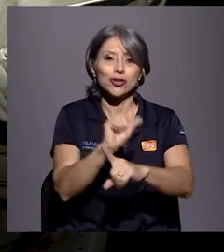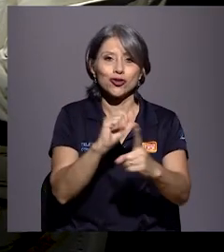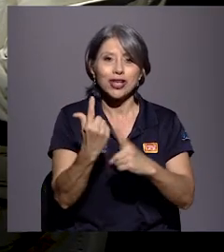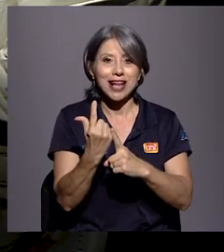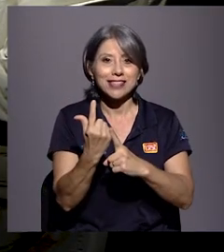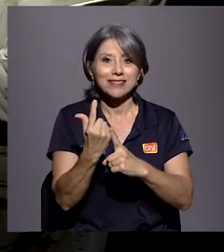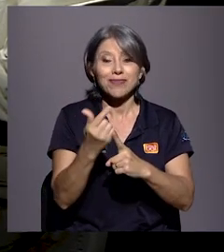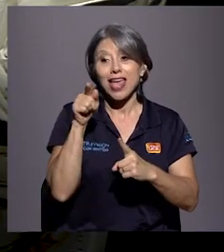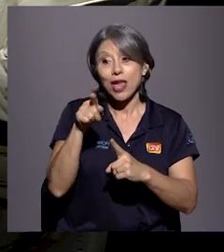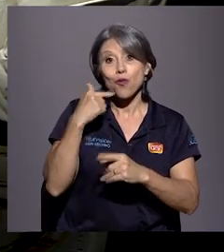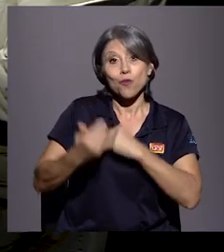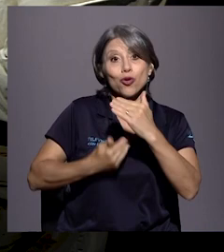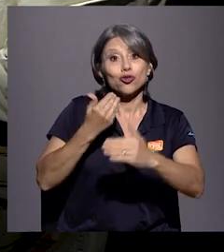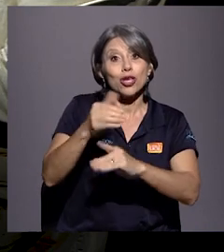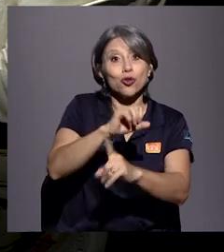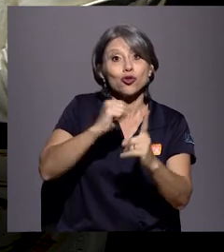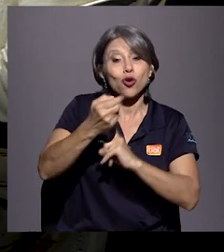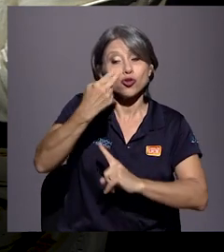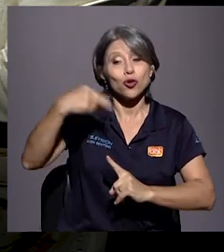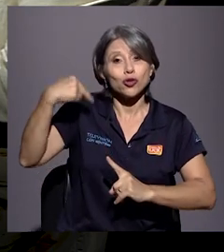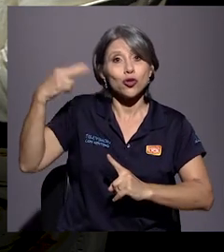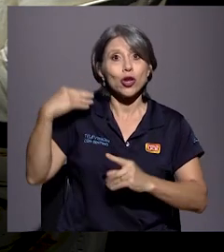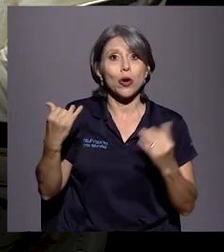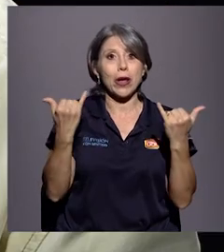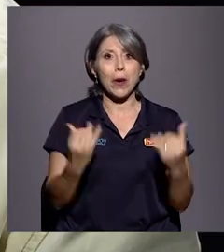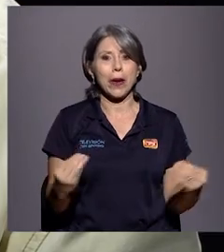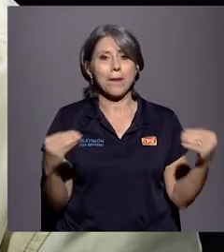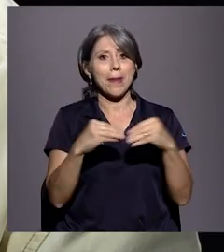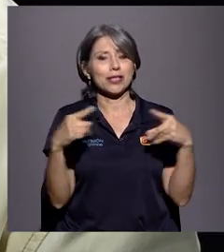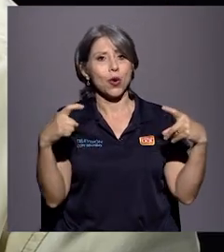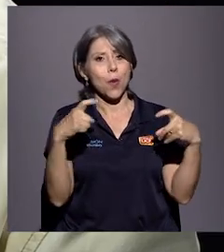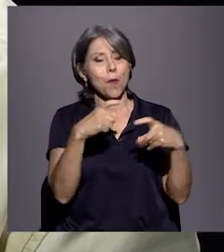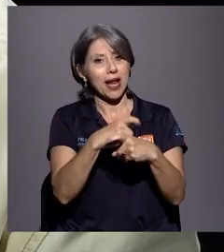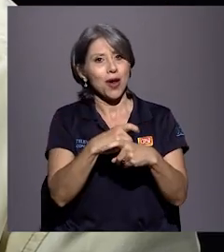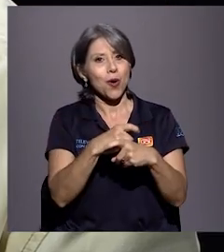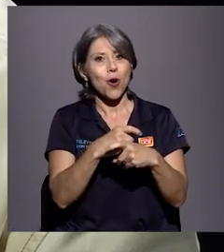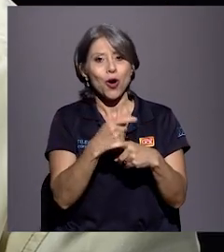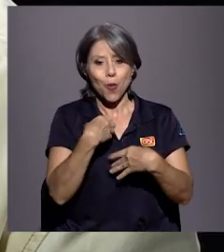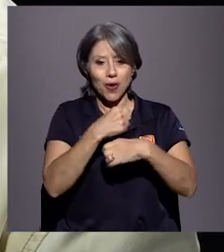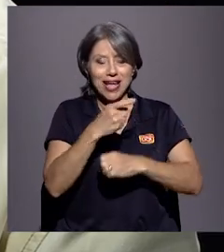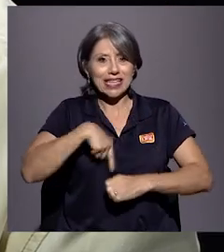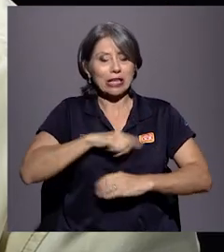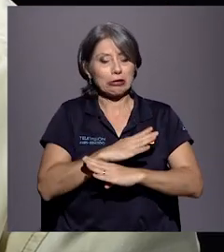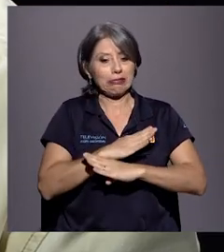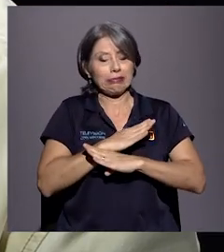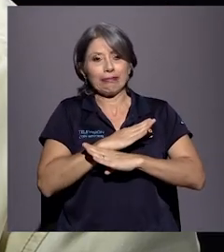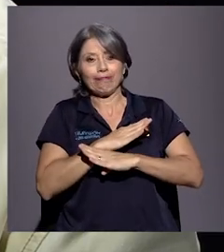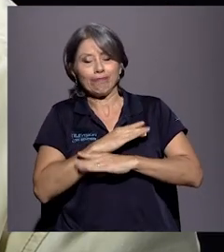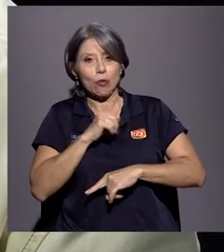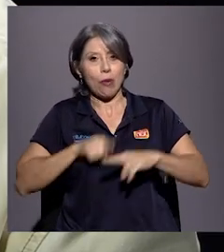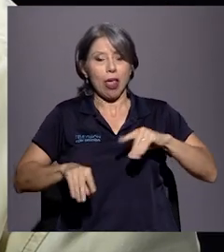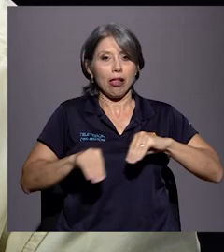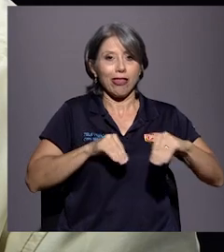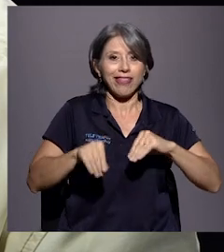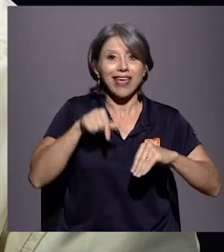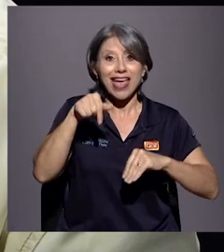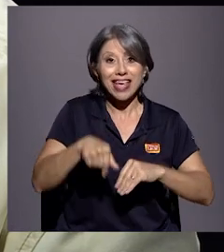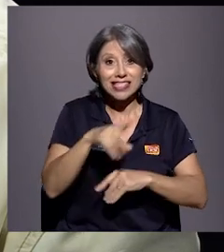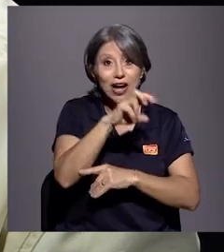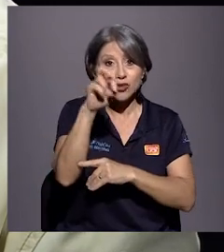vez parece que nos resulta un poco más complejo y que nos pone una camisa de fuerza en esta Costa Rica